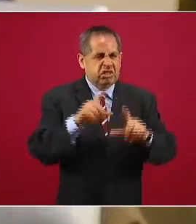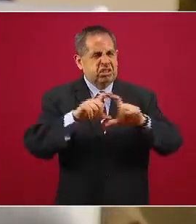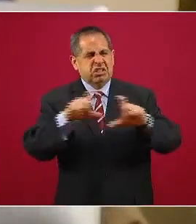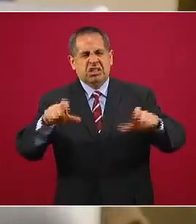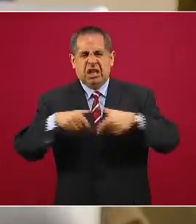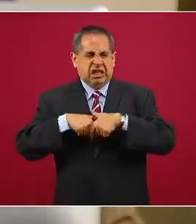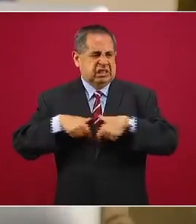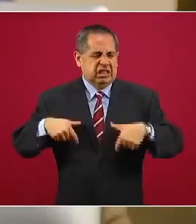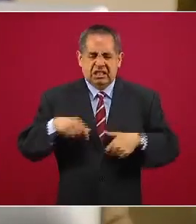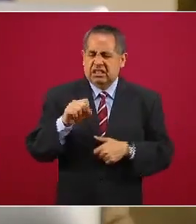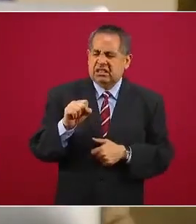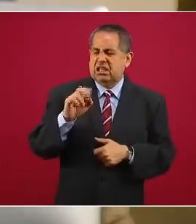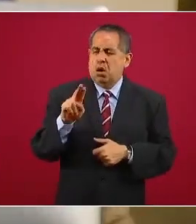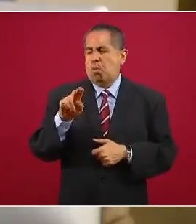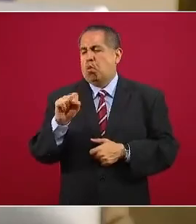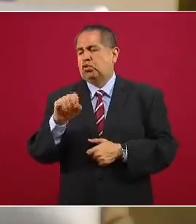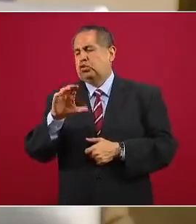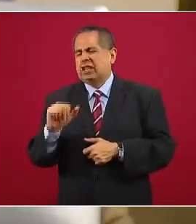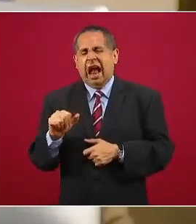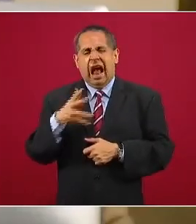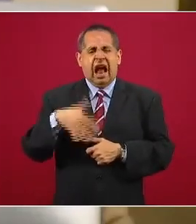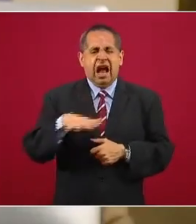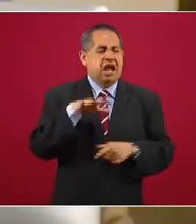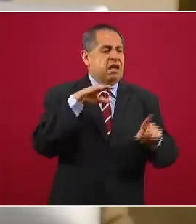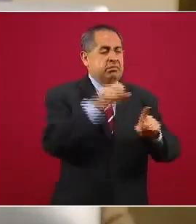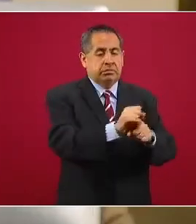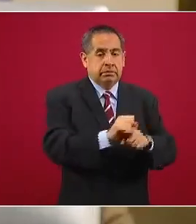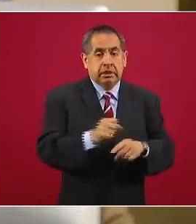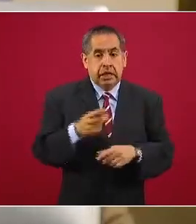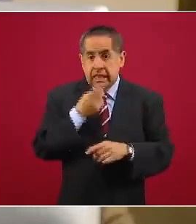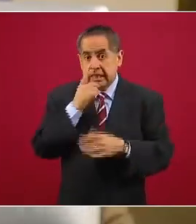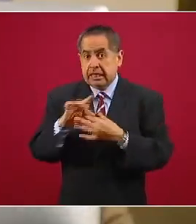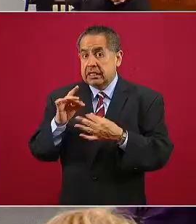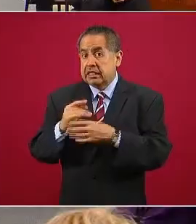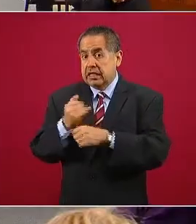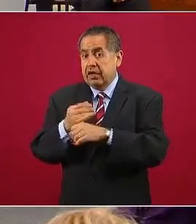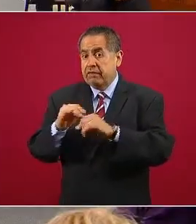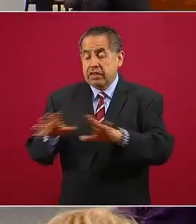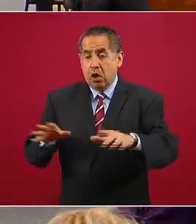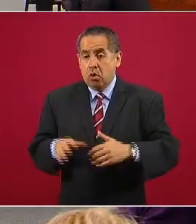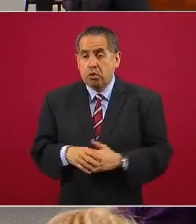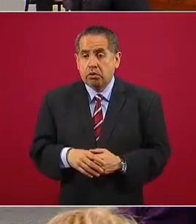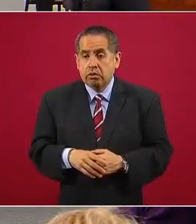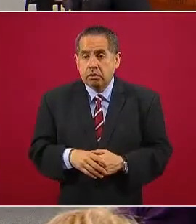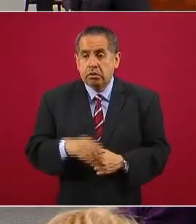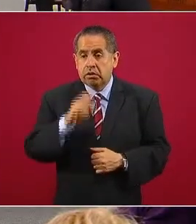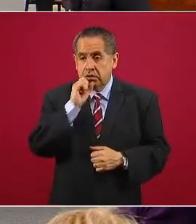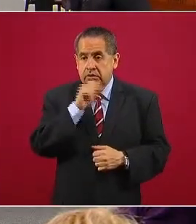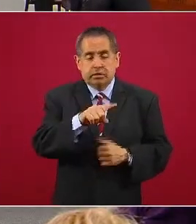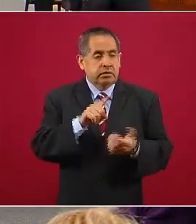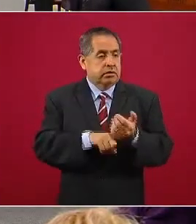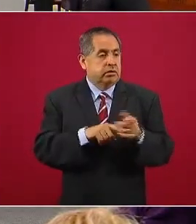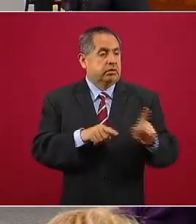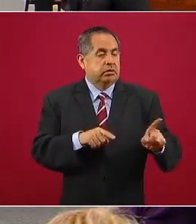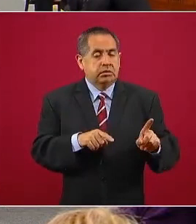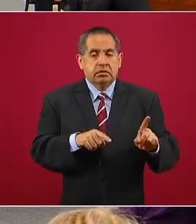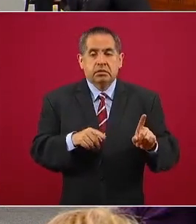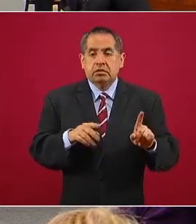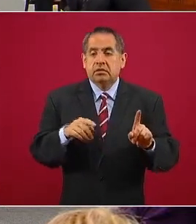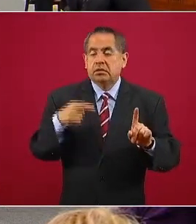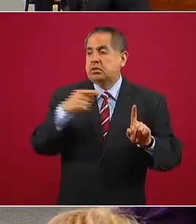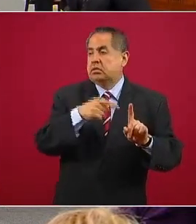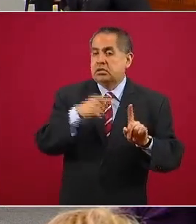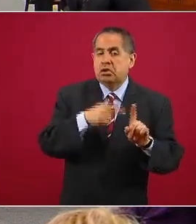Fue parte de lo que dijo este señor en dicho video. Además, atribuyó la pregunta hecha por